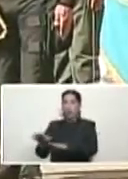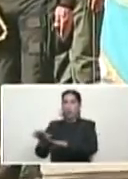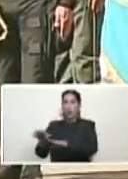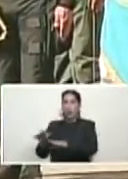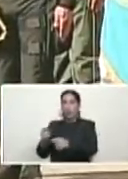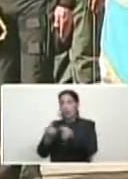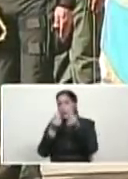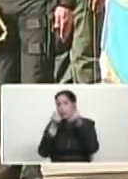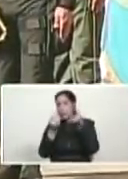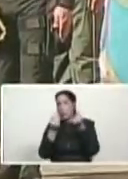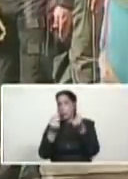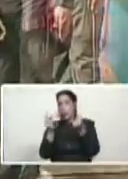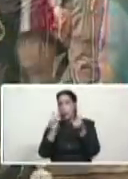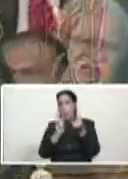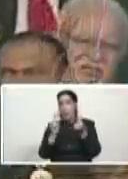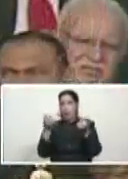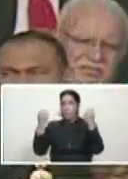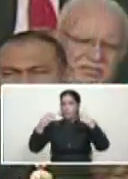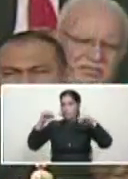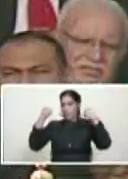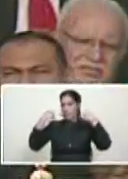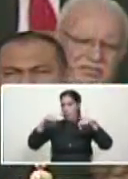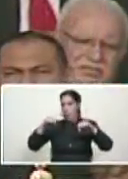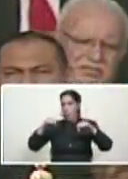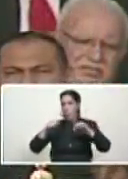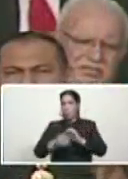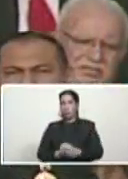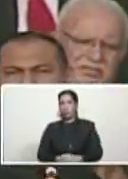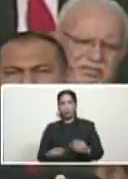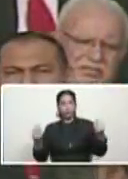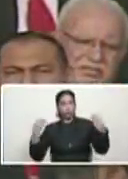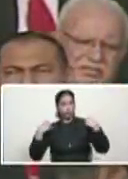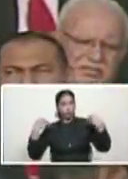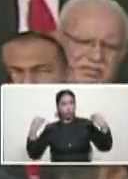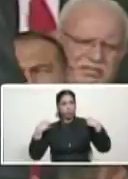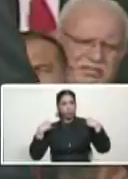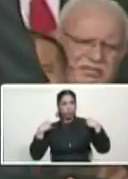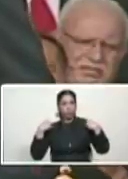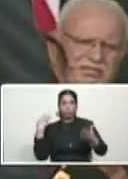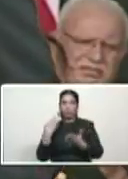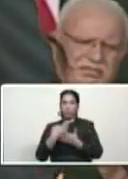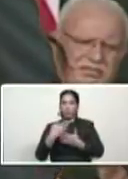entrenamiento, su preparación, sus ejercicios regulares,